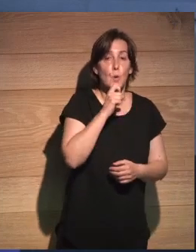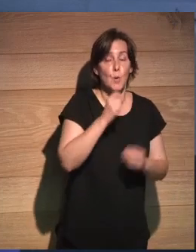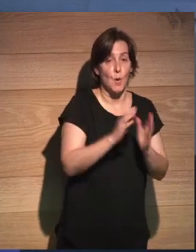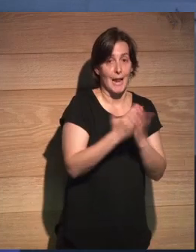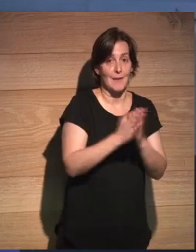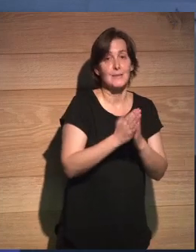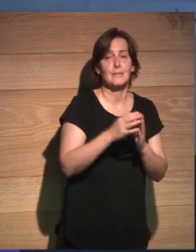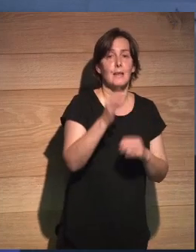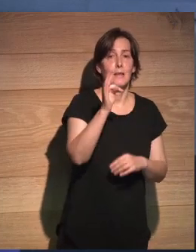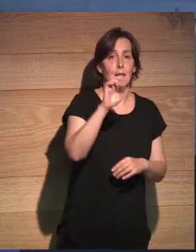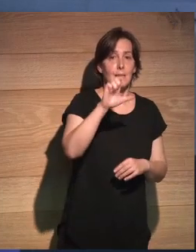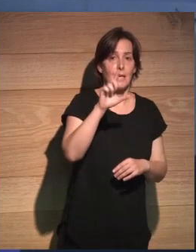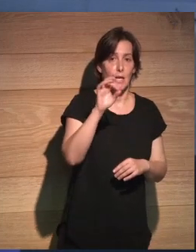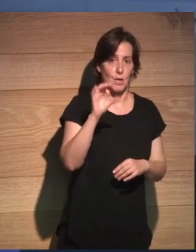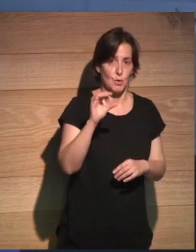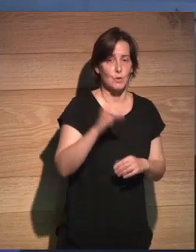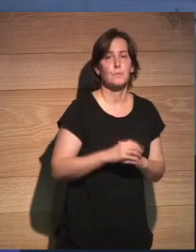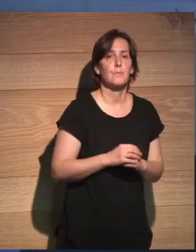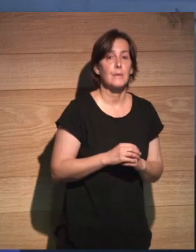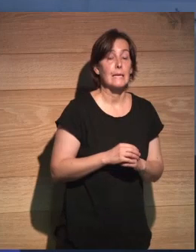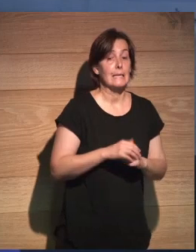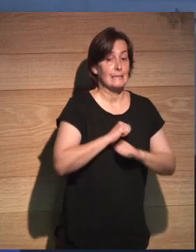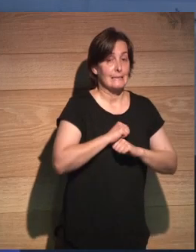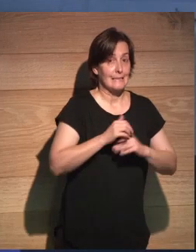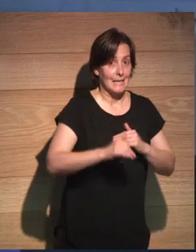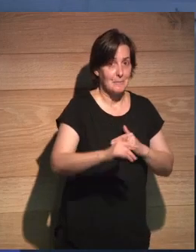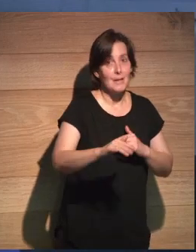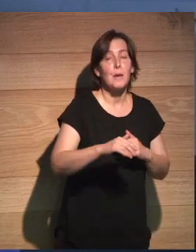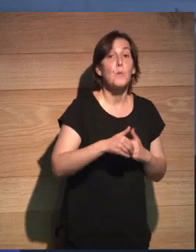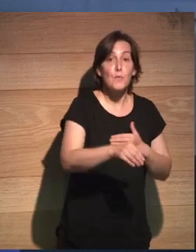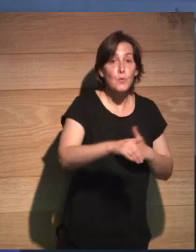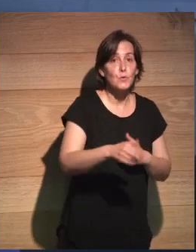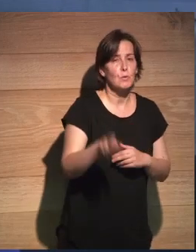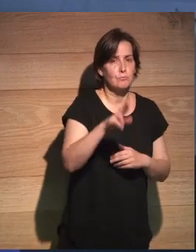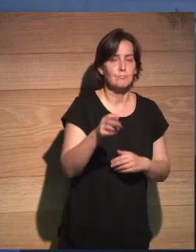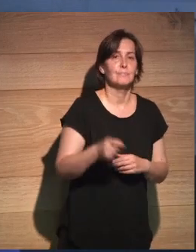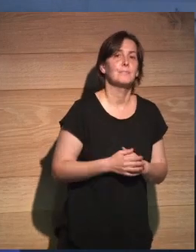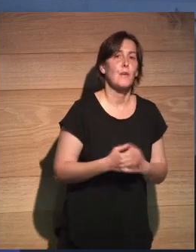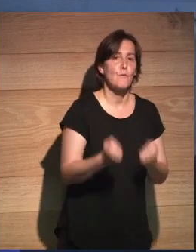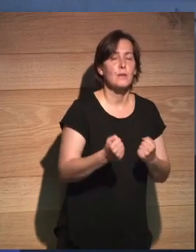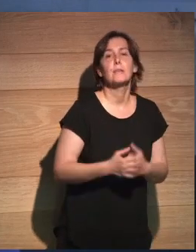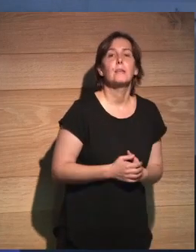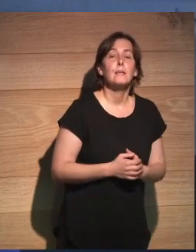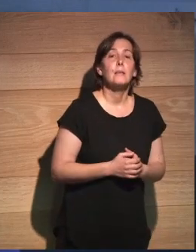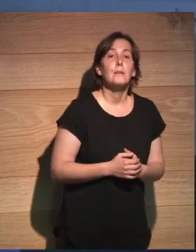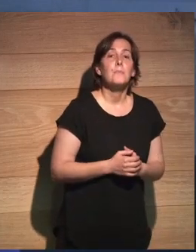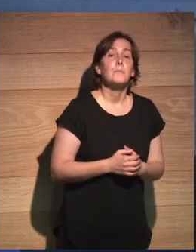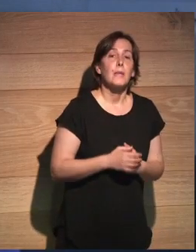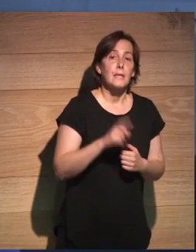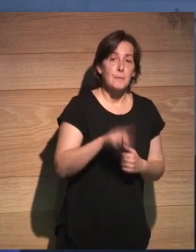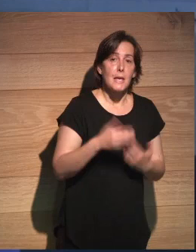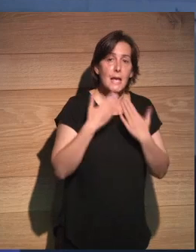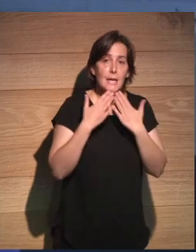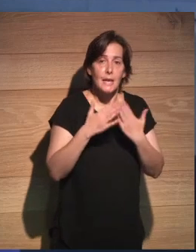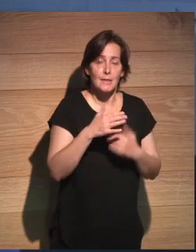Telos, que esperamos se refuerce en el futuro. Incluyo en los agradecimientos a la compañía telefónica que